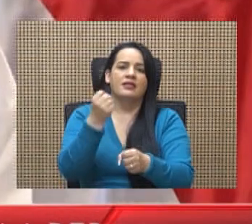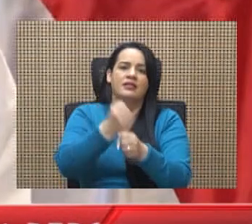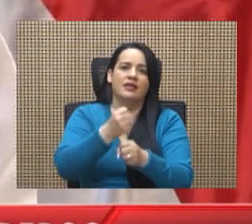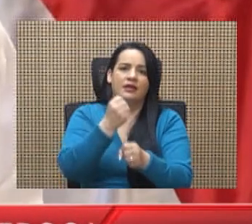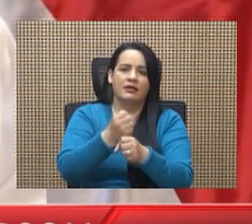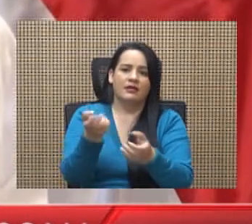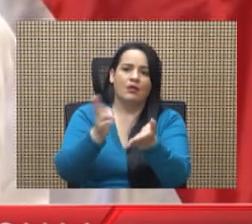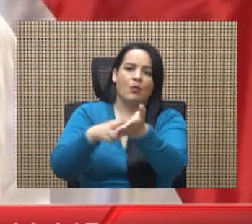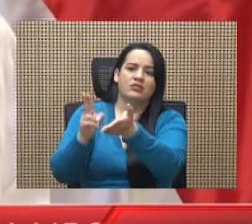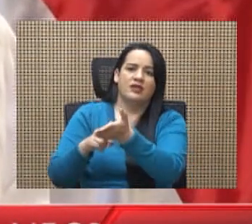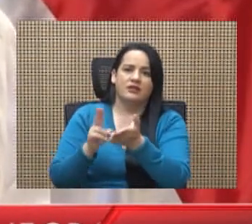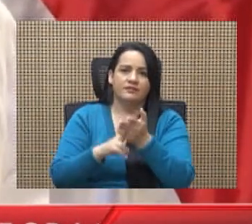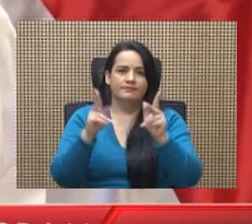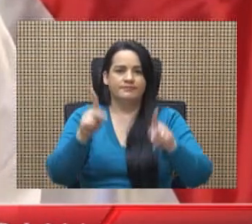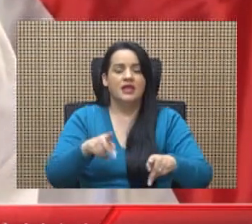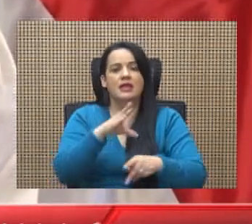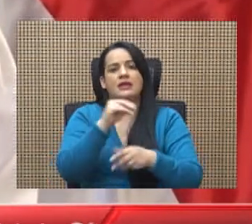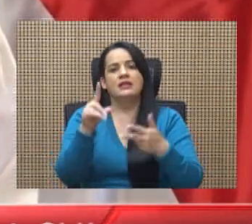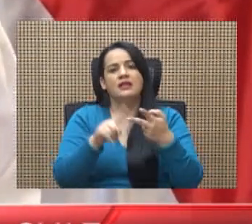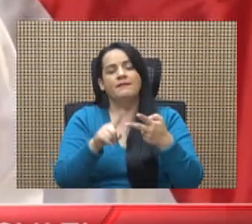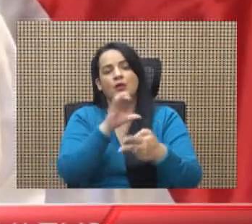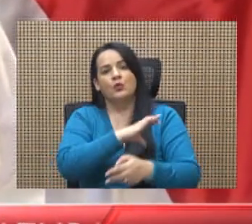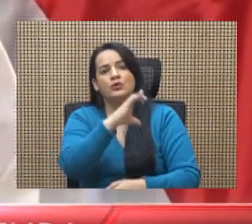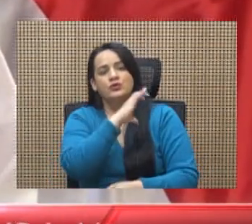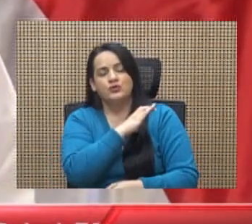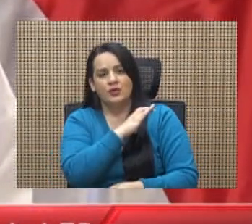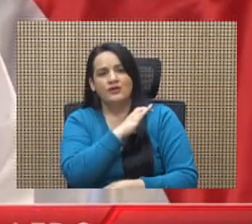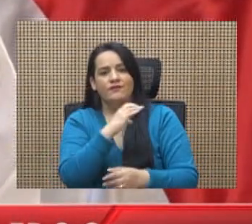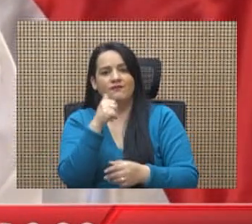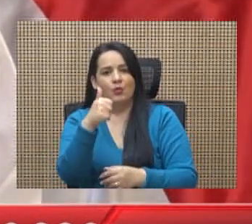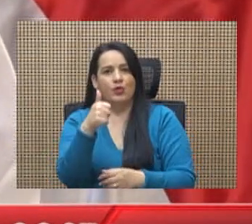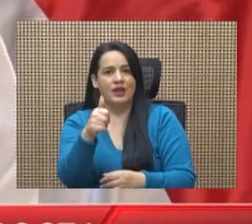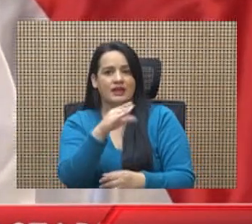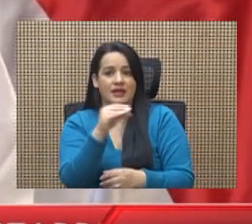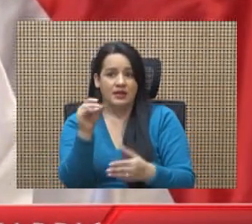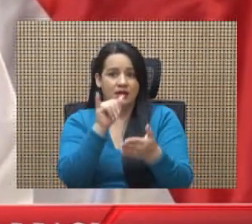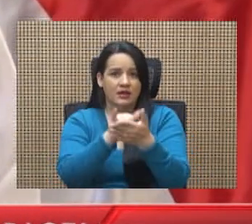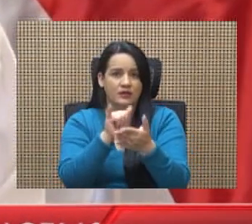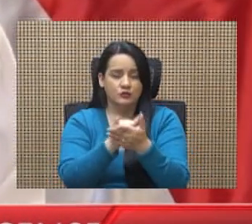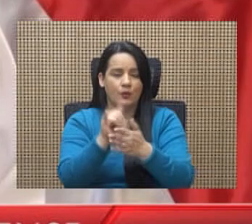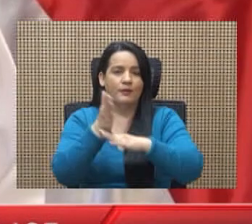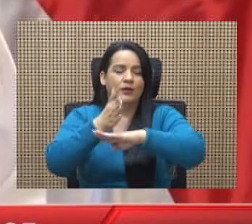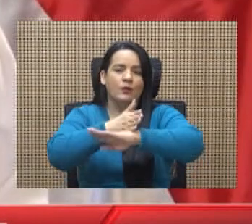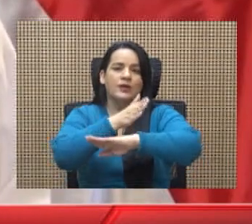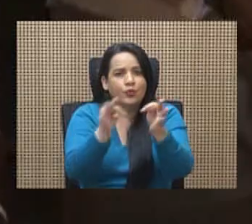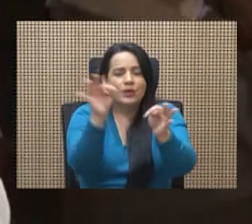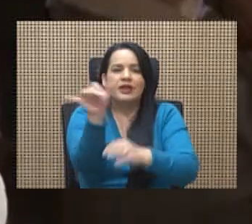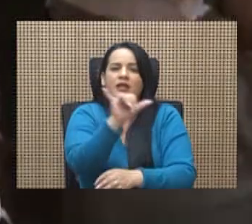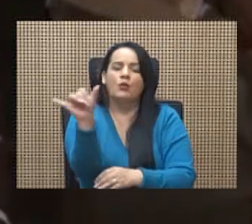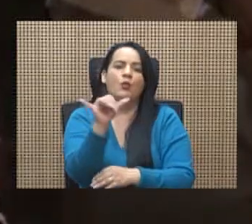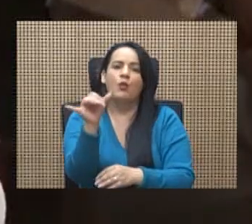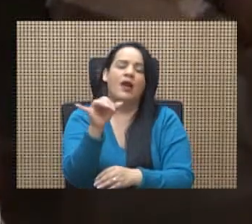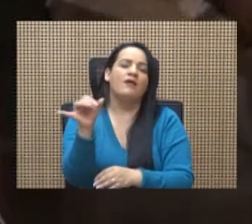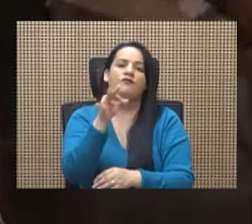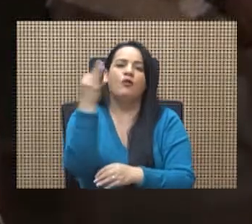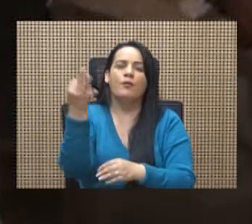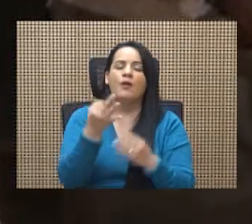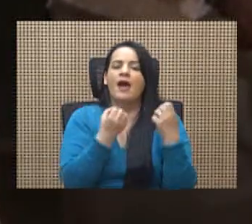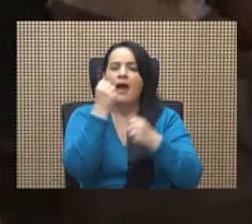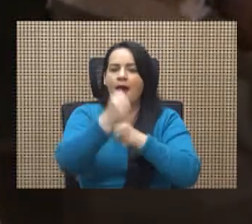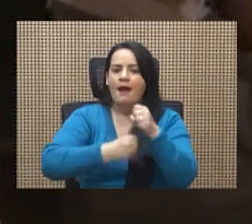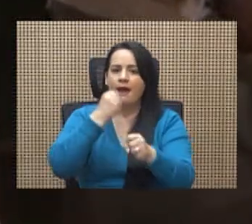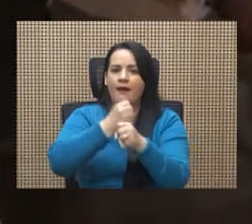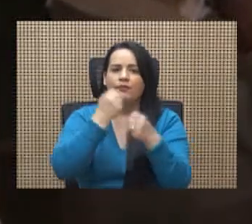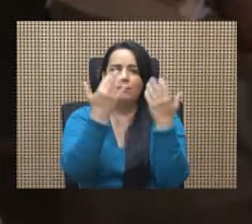condiciones favorables esto que mejore la situación de la pobreza de esta población la diputada social